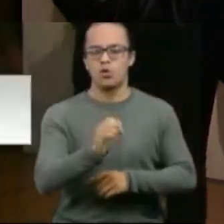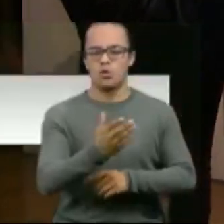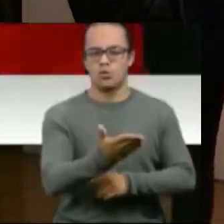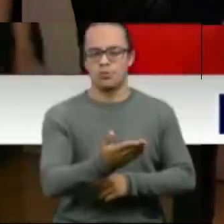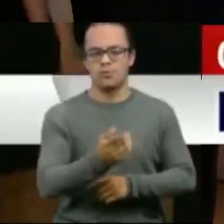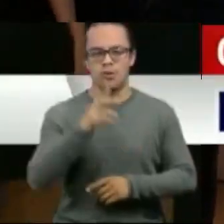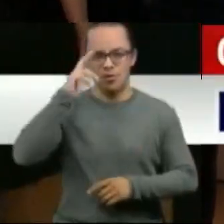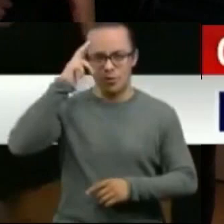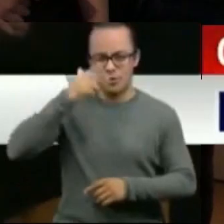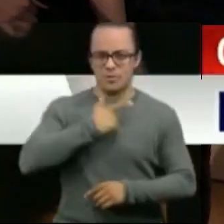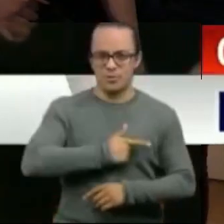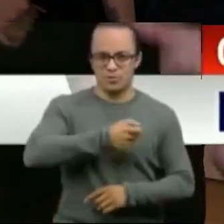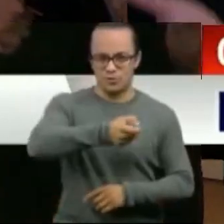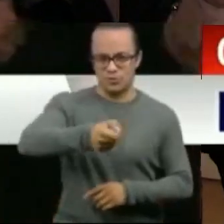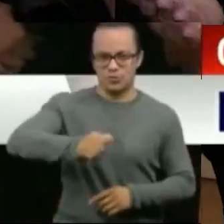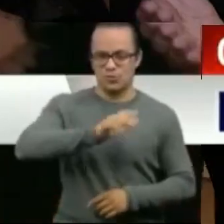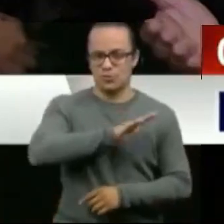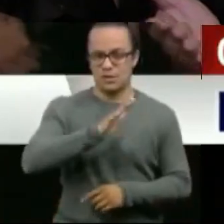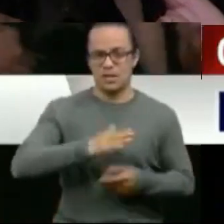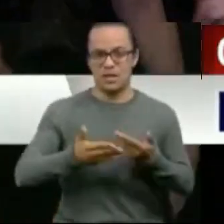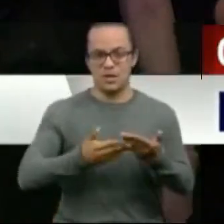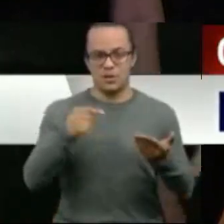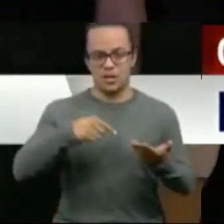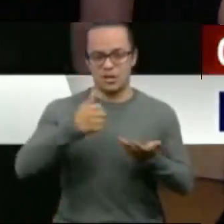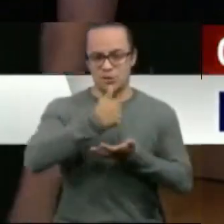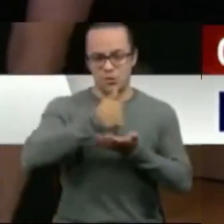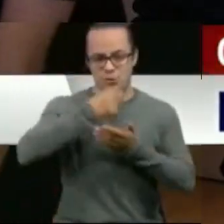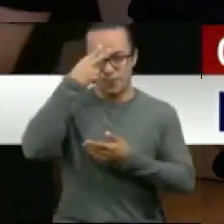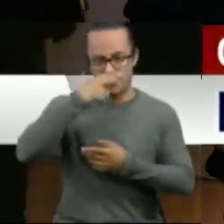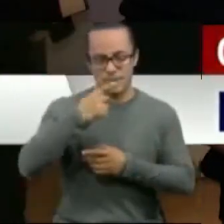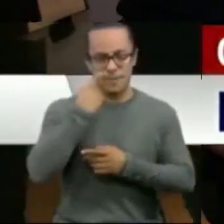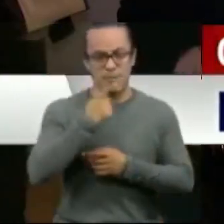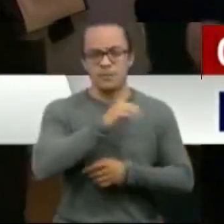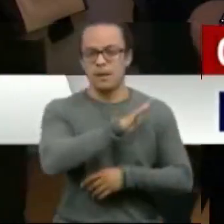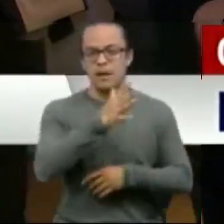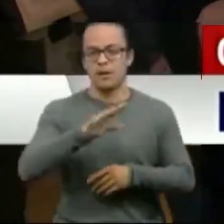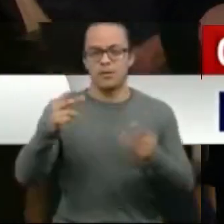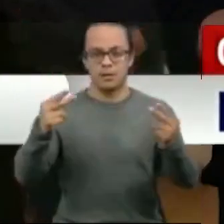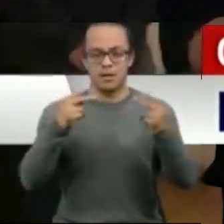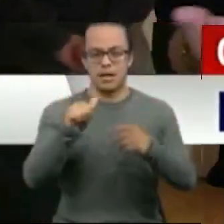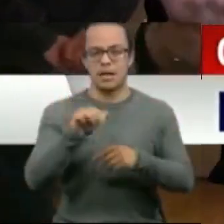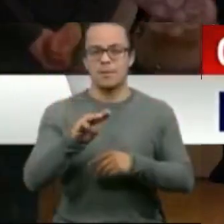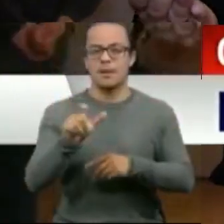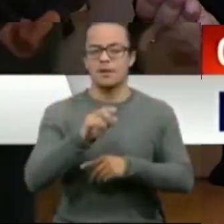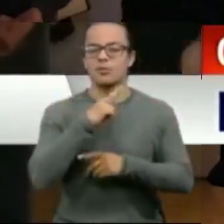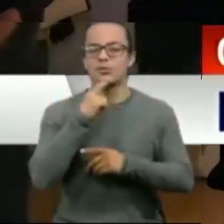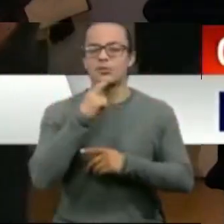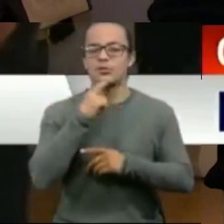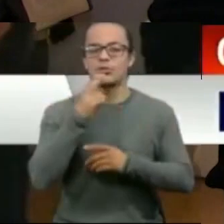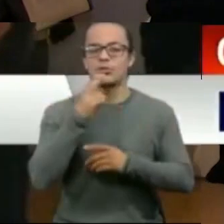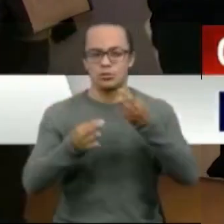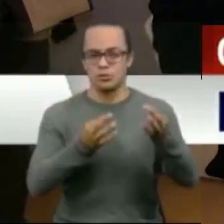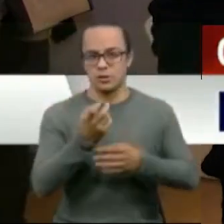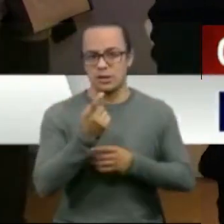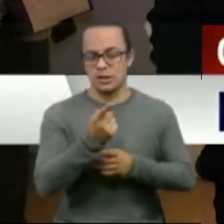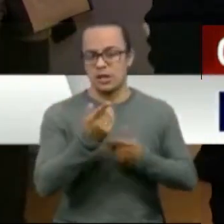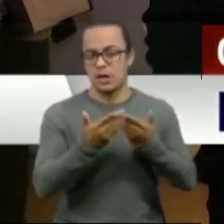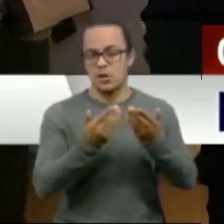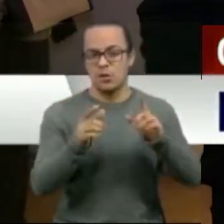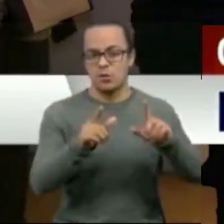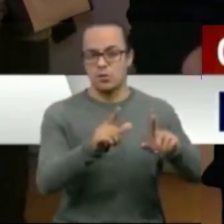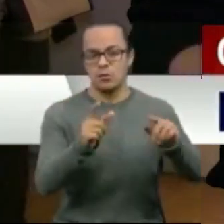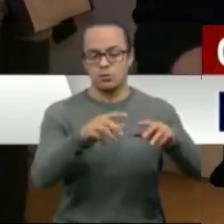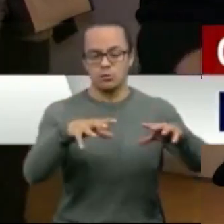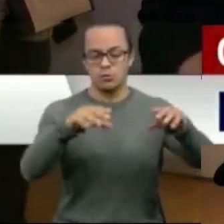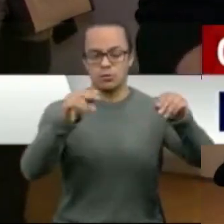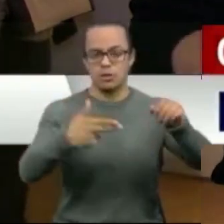Hola Marisol, qué gusto saludarte nuevamente desde esta gran ciudad de los Palacios, así como toda la mano auditor de AMX Noticias, y nuevamente desde el Palacio del